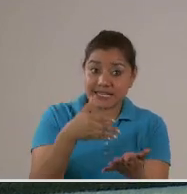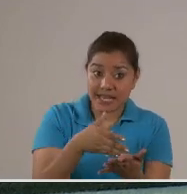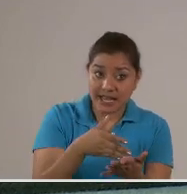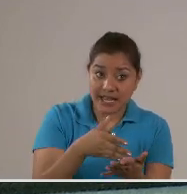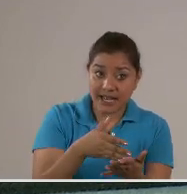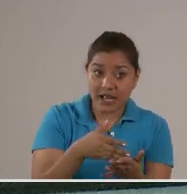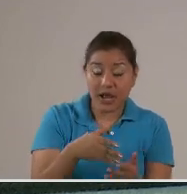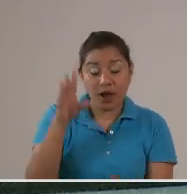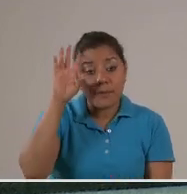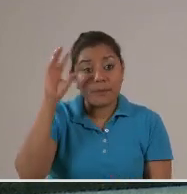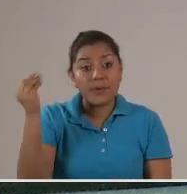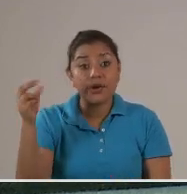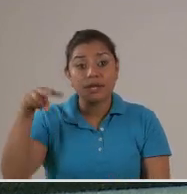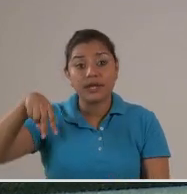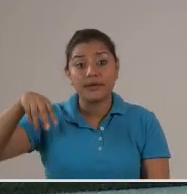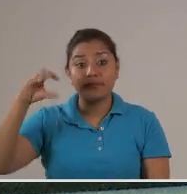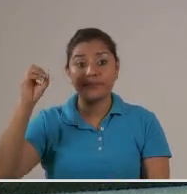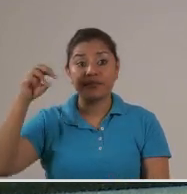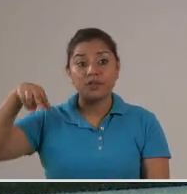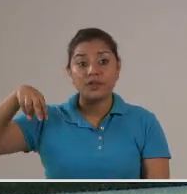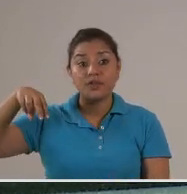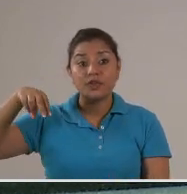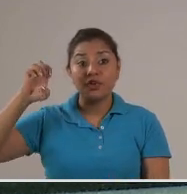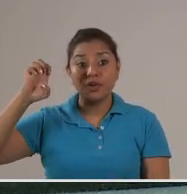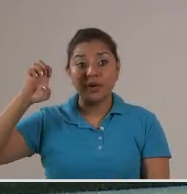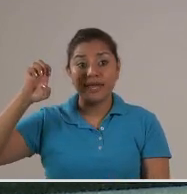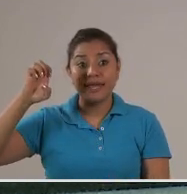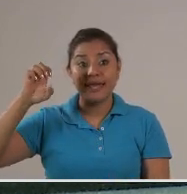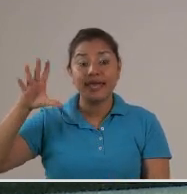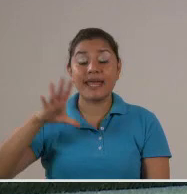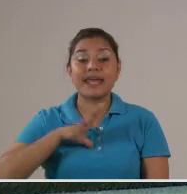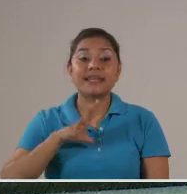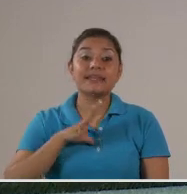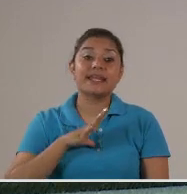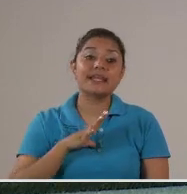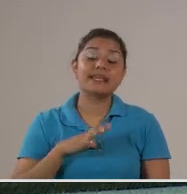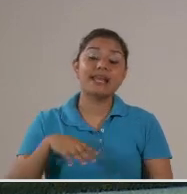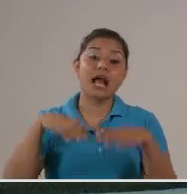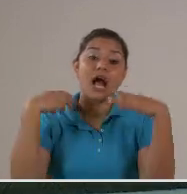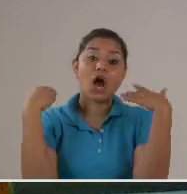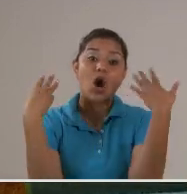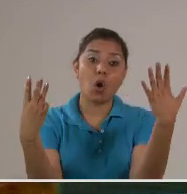tiempo de Noé todos los demás se ahogaron Bueno solo ocho y unos